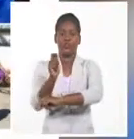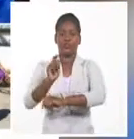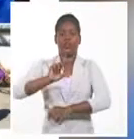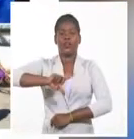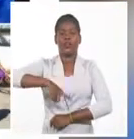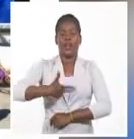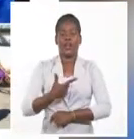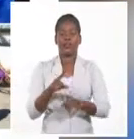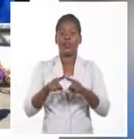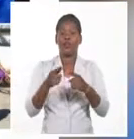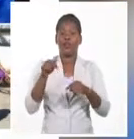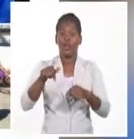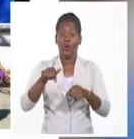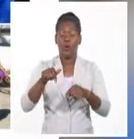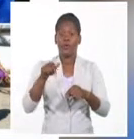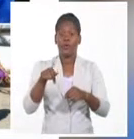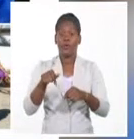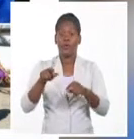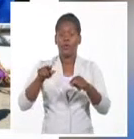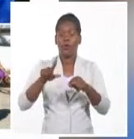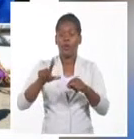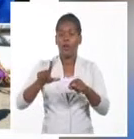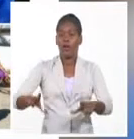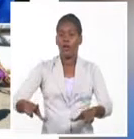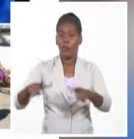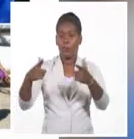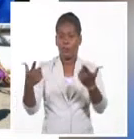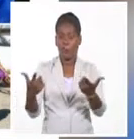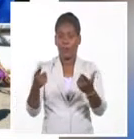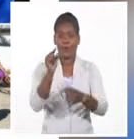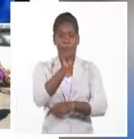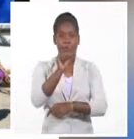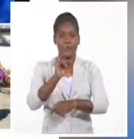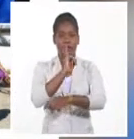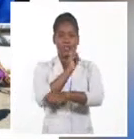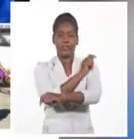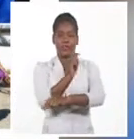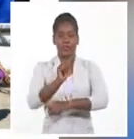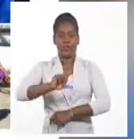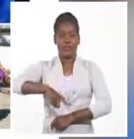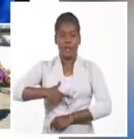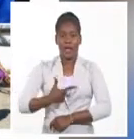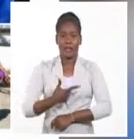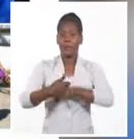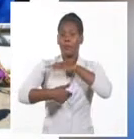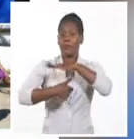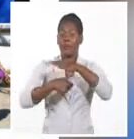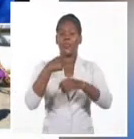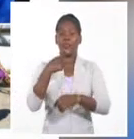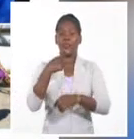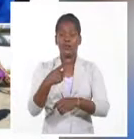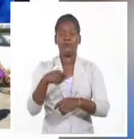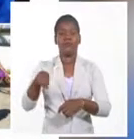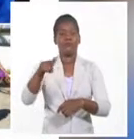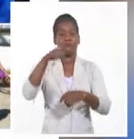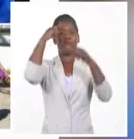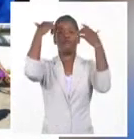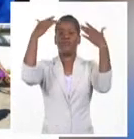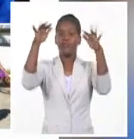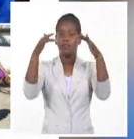conmemorarse hoy el Día de estos profesionales. El mandatario cubano expresó su confianza en los instructores para seguir transformando